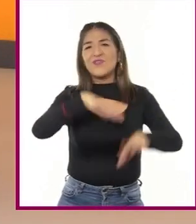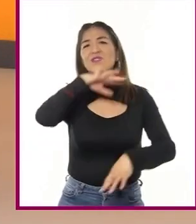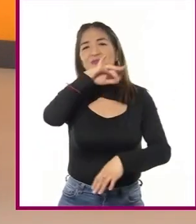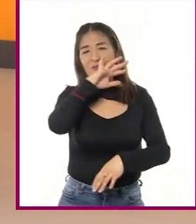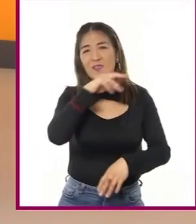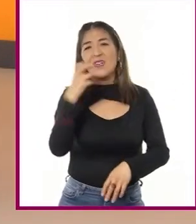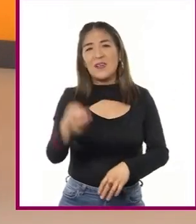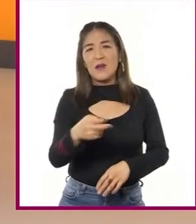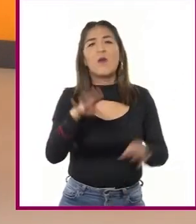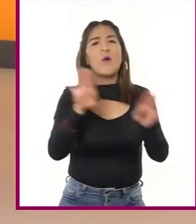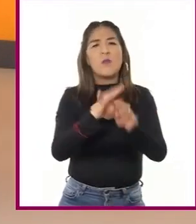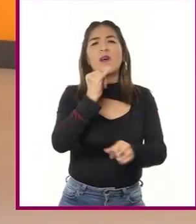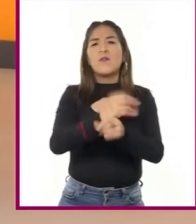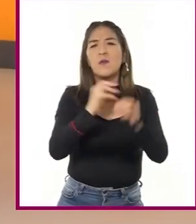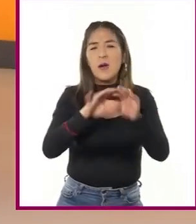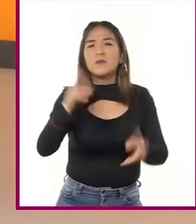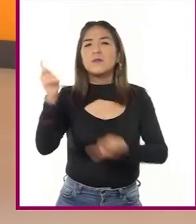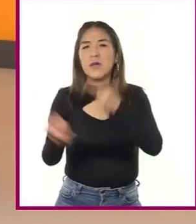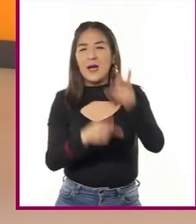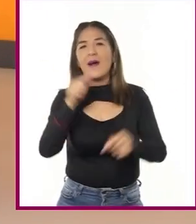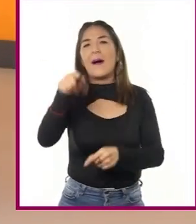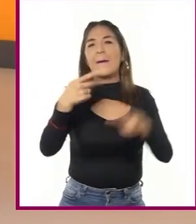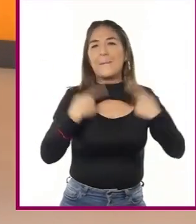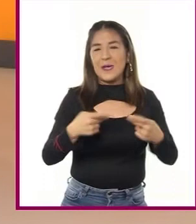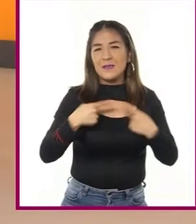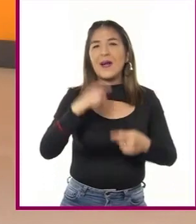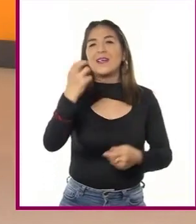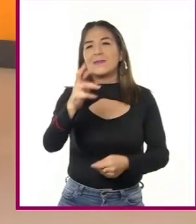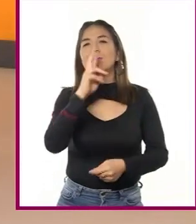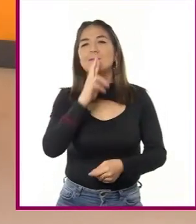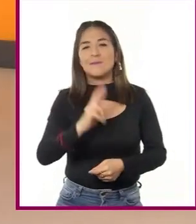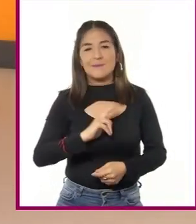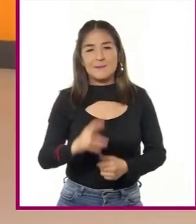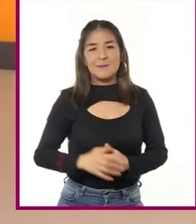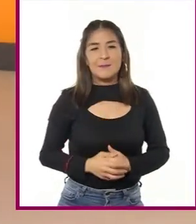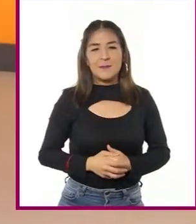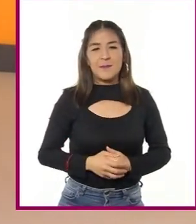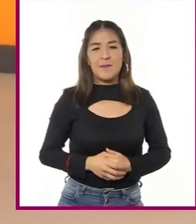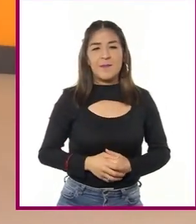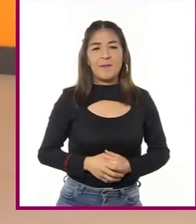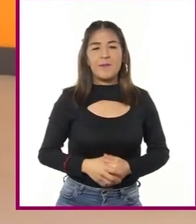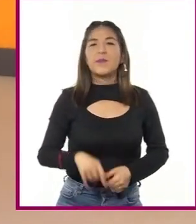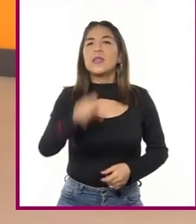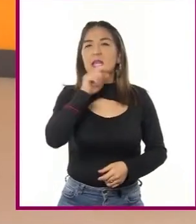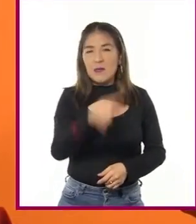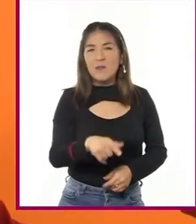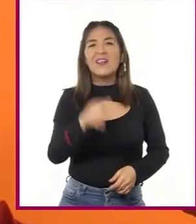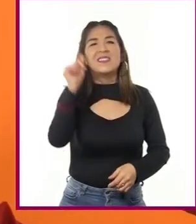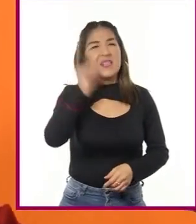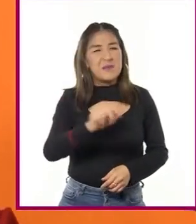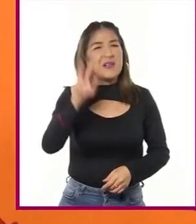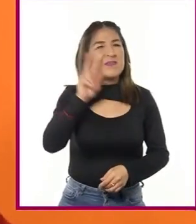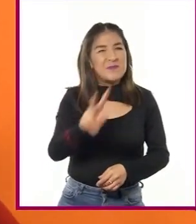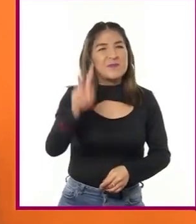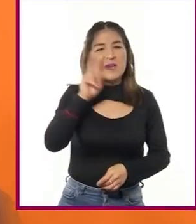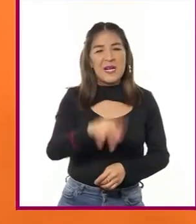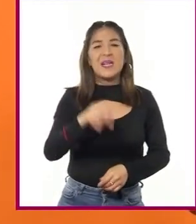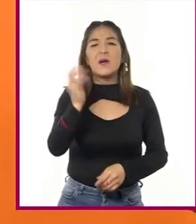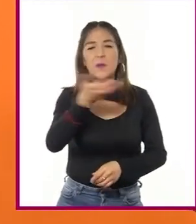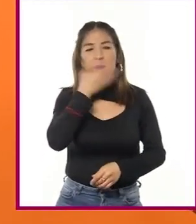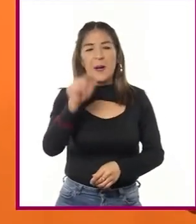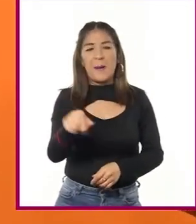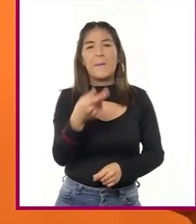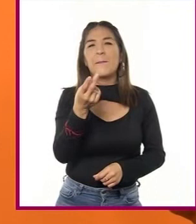la recabamos al preguntarle a varias personas. Algo que también es común que se le dé a